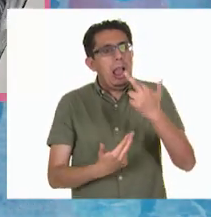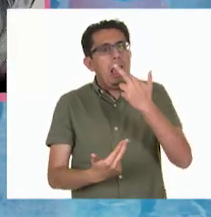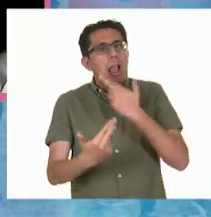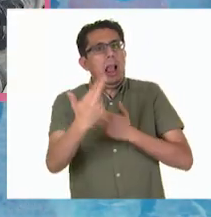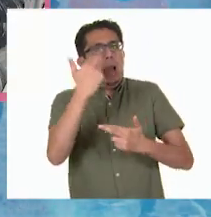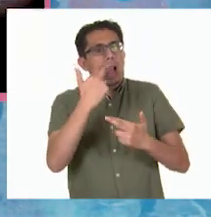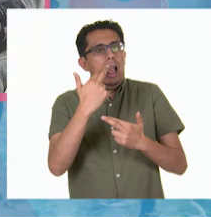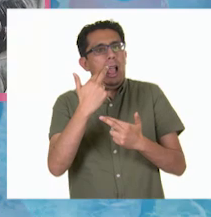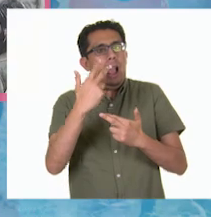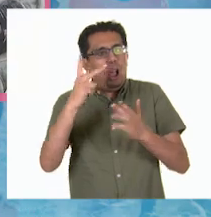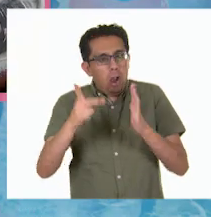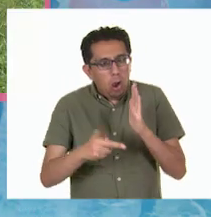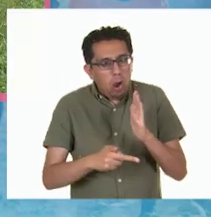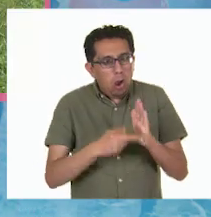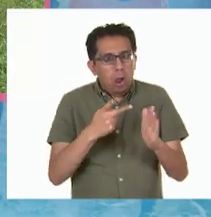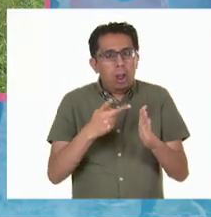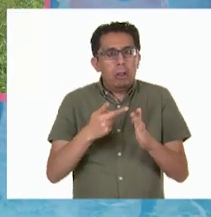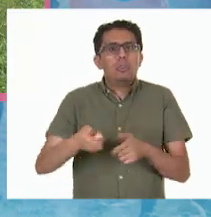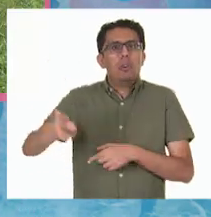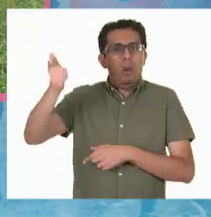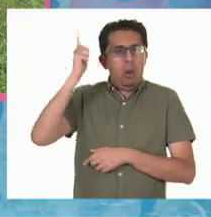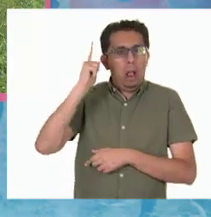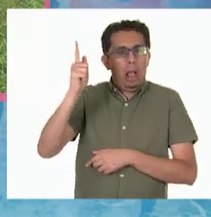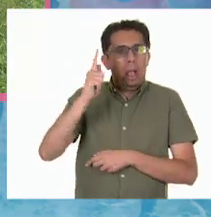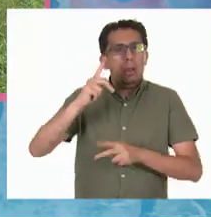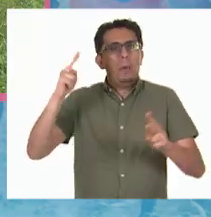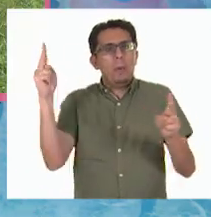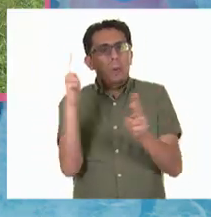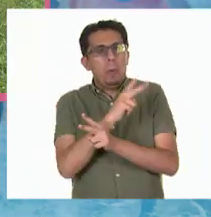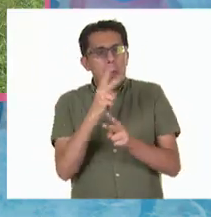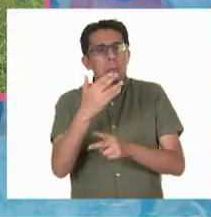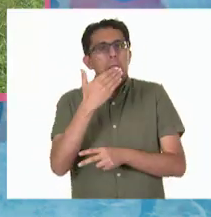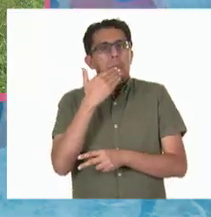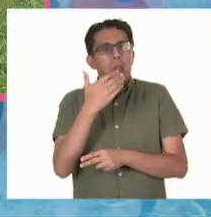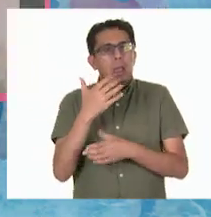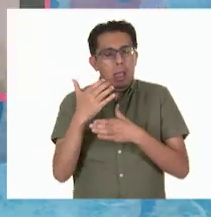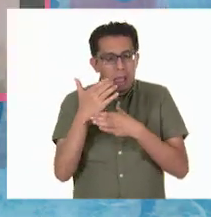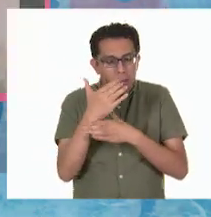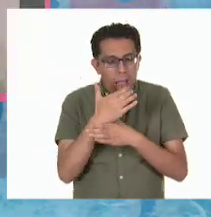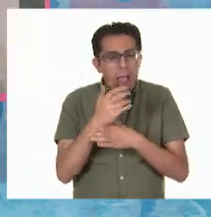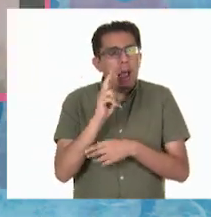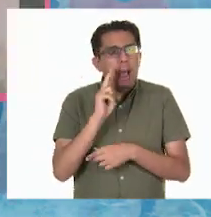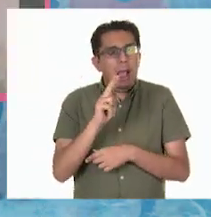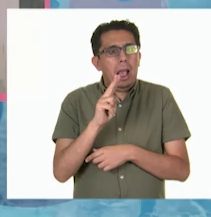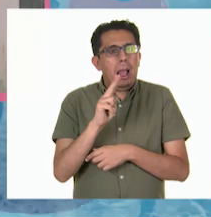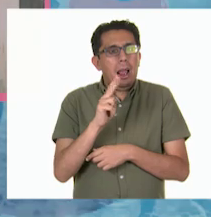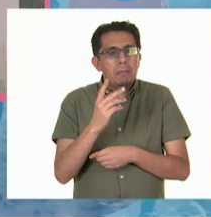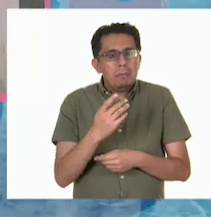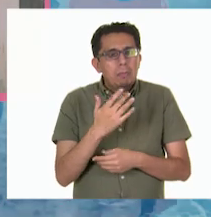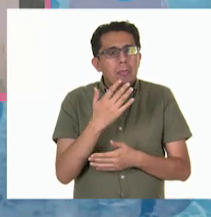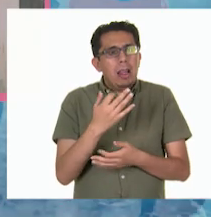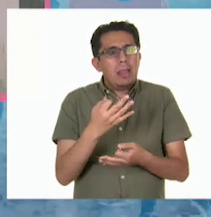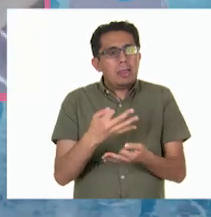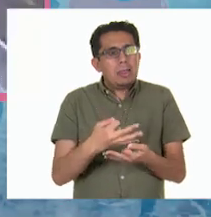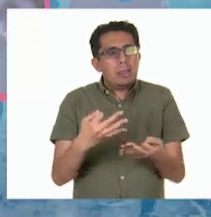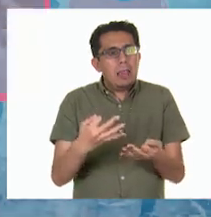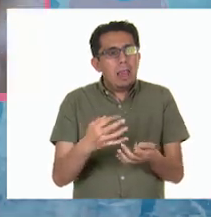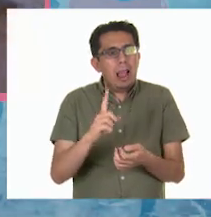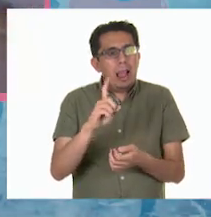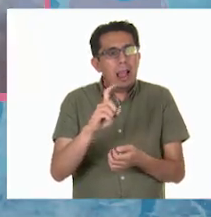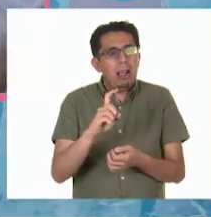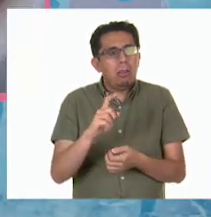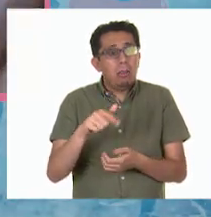Yanu Betun Toshinda. Kuinanda Kafe Shivata. Kunisanangi. La nudula anunzanda ga